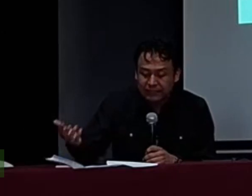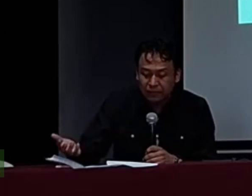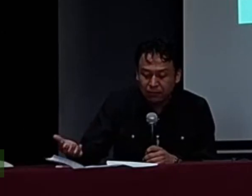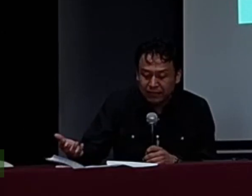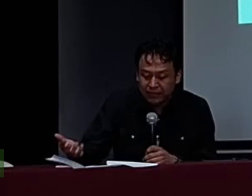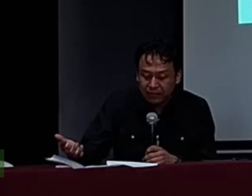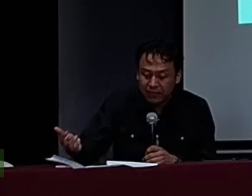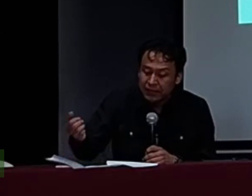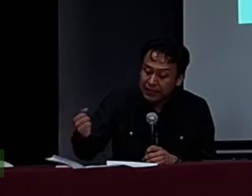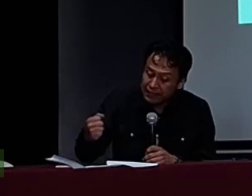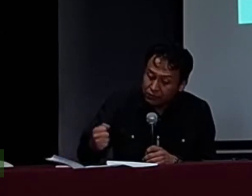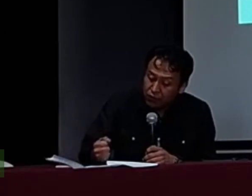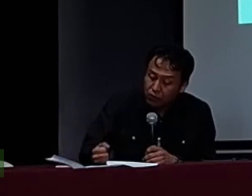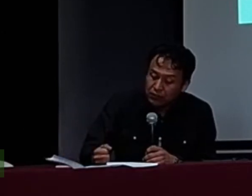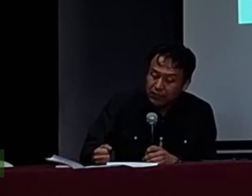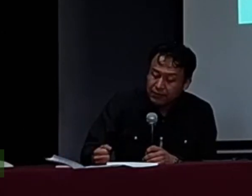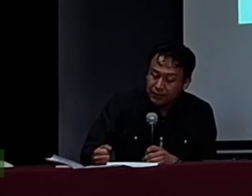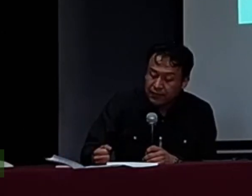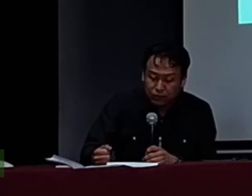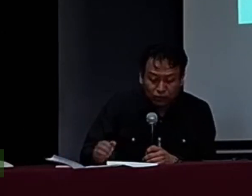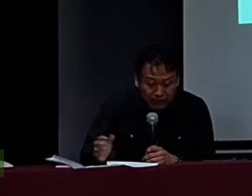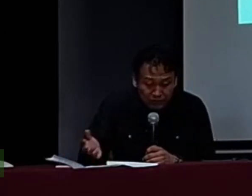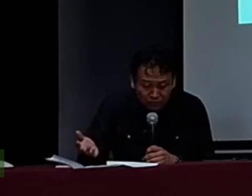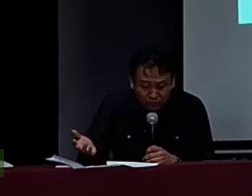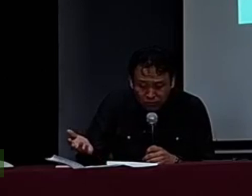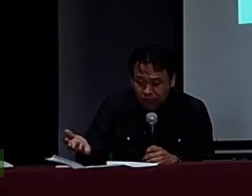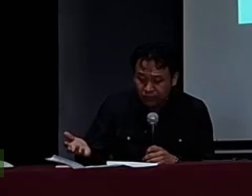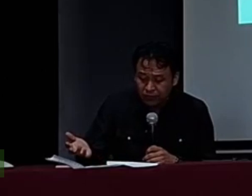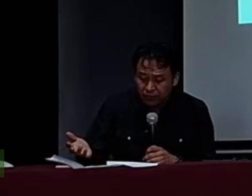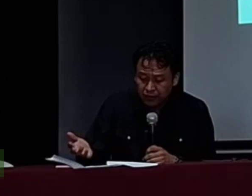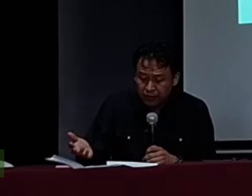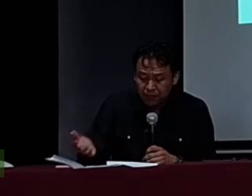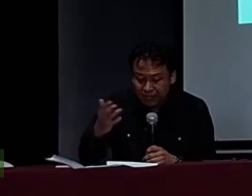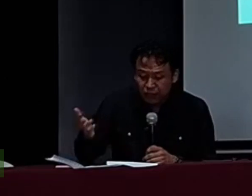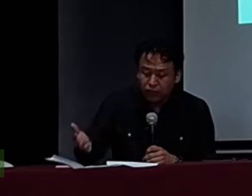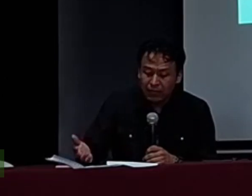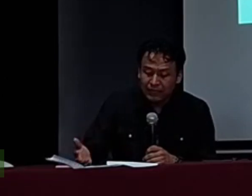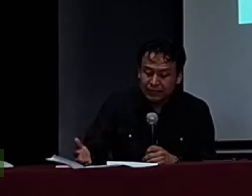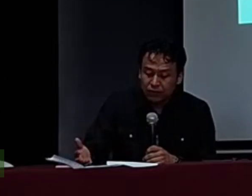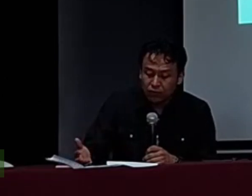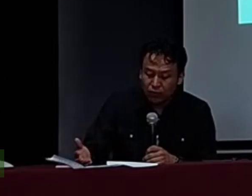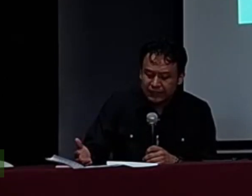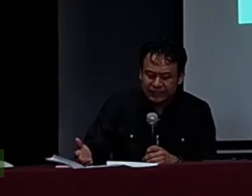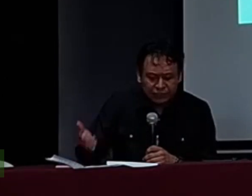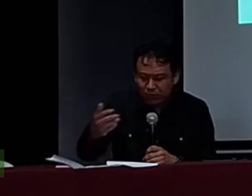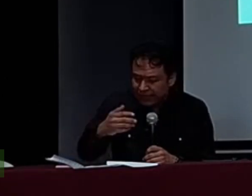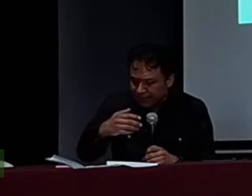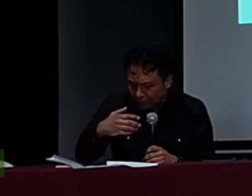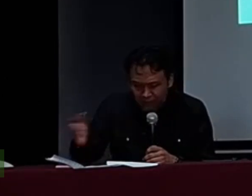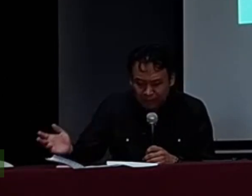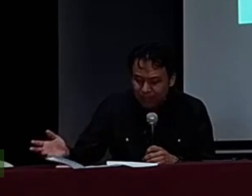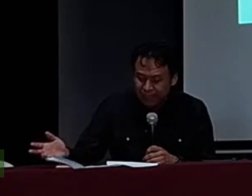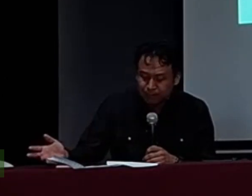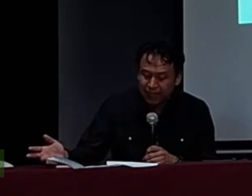resuelva y así convertirme en el nuevo dueño de la verdad absoluta. No. Me quedo con ambas incongruencias y